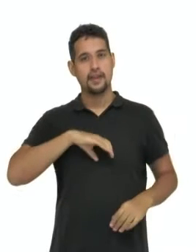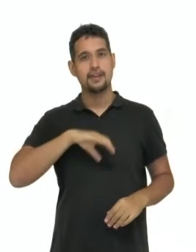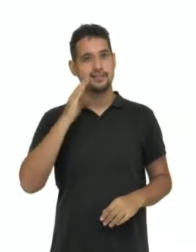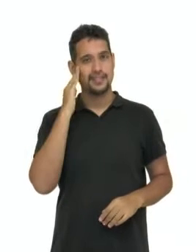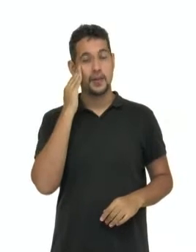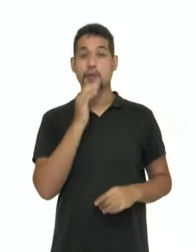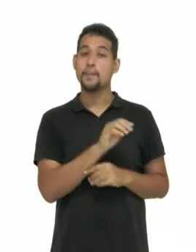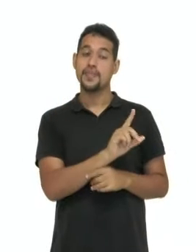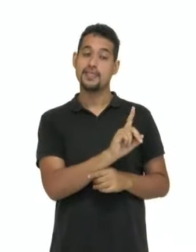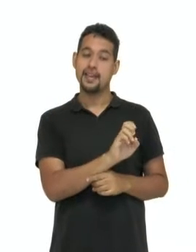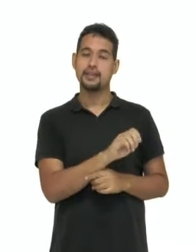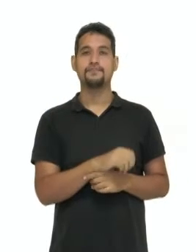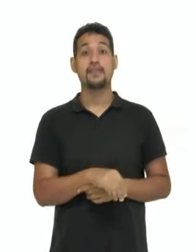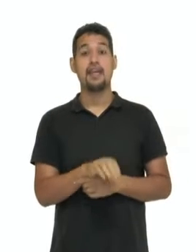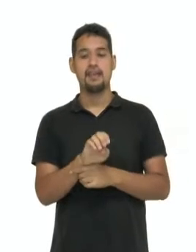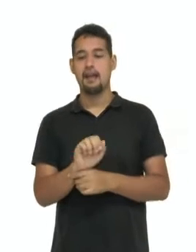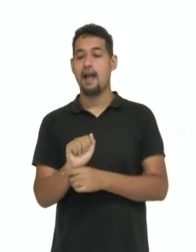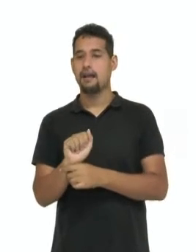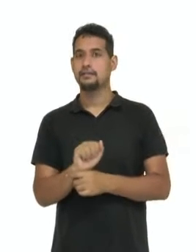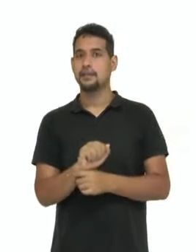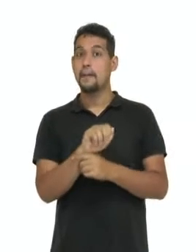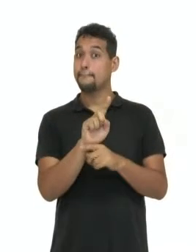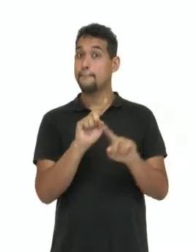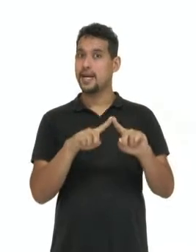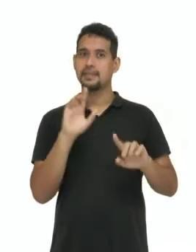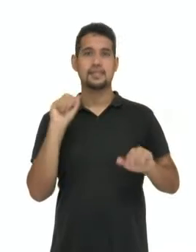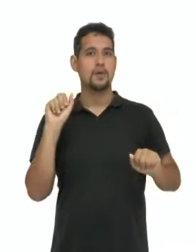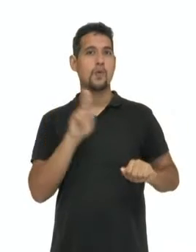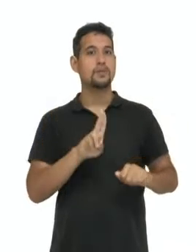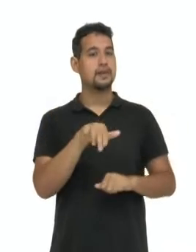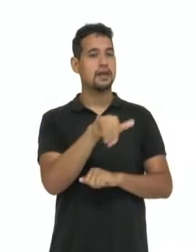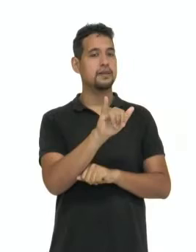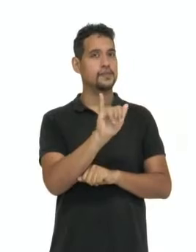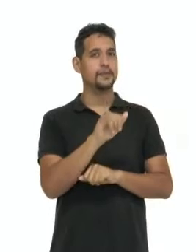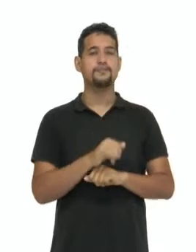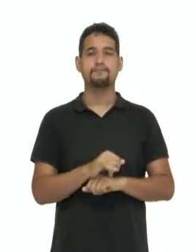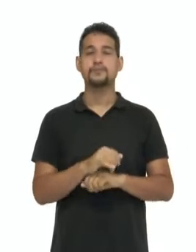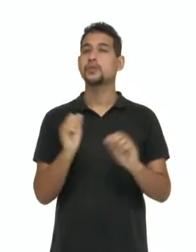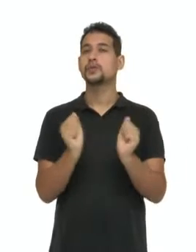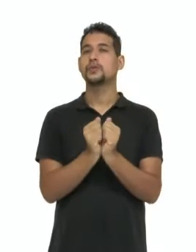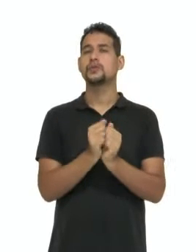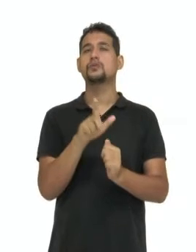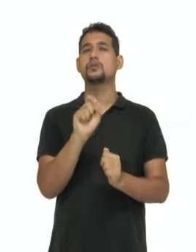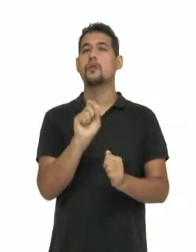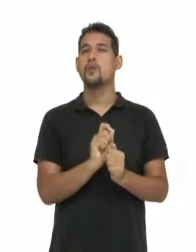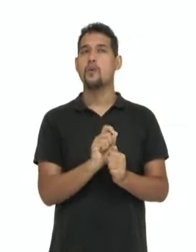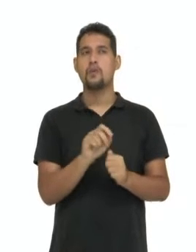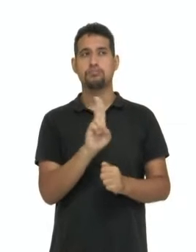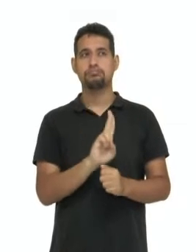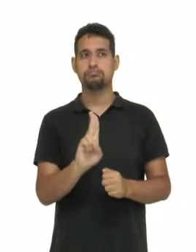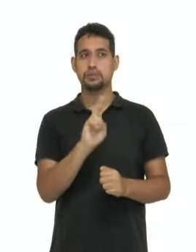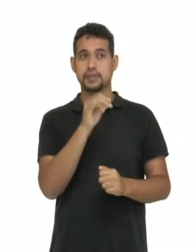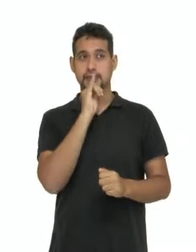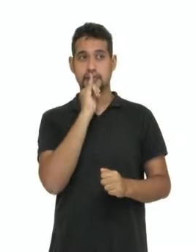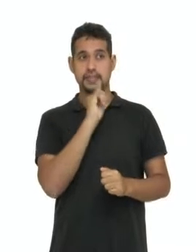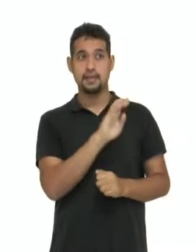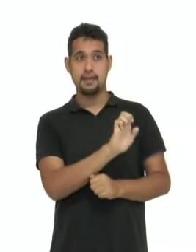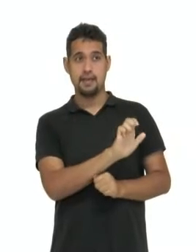o puntos de referencia. Recuerda, en conjunto con el artículo el,